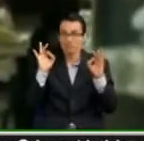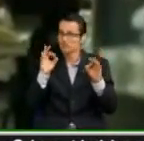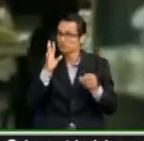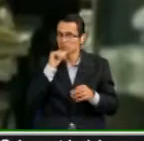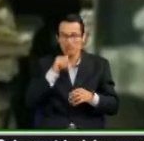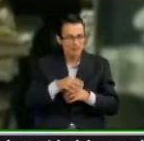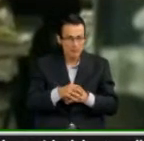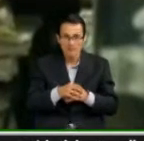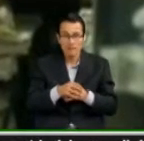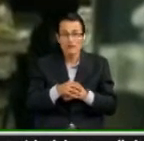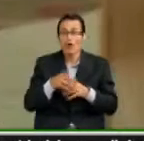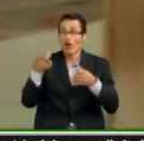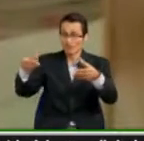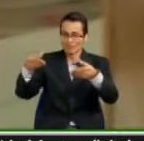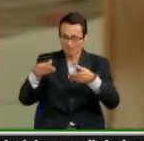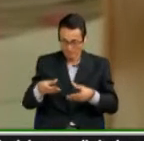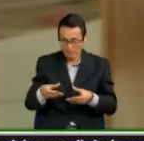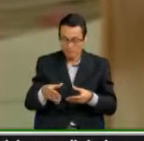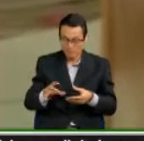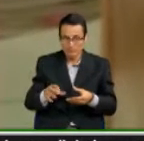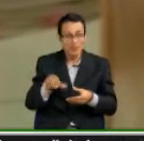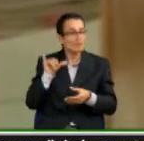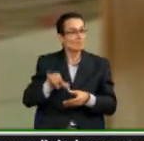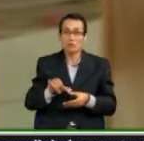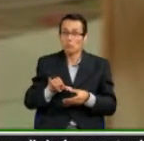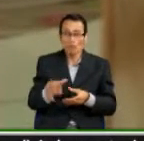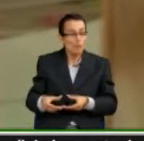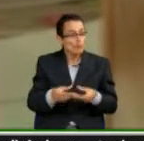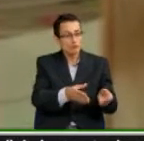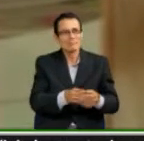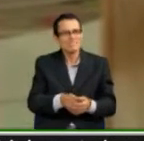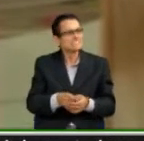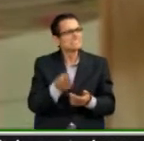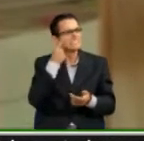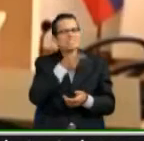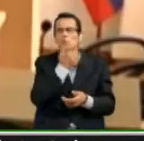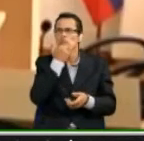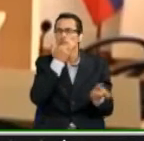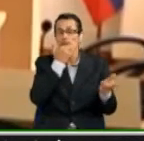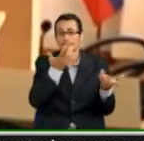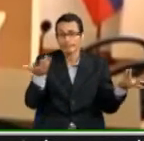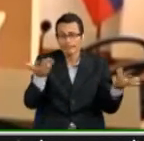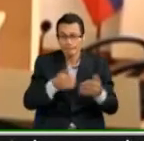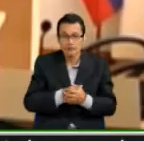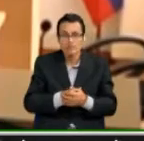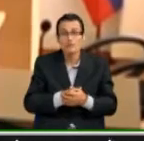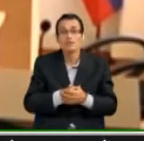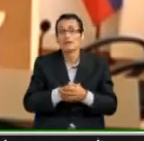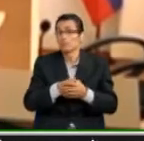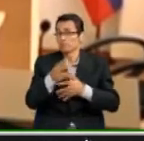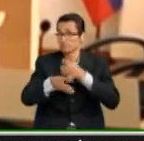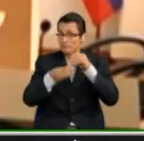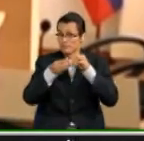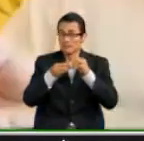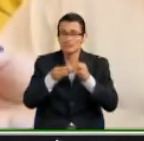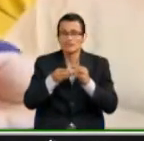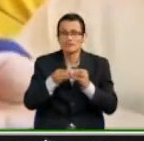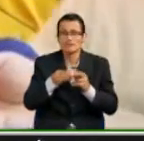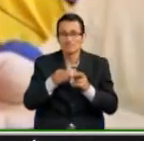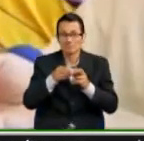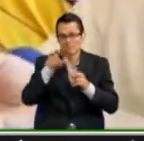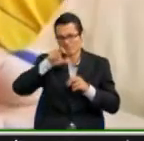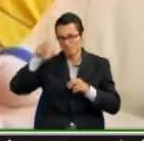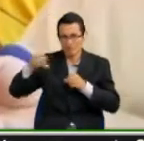todo el tiempo en nuestras oficinas. Y finalmente, el otro problema que existe detrás de eso es que los